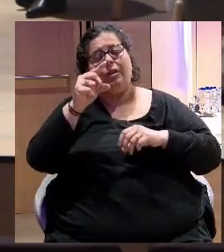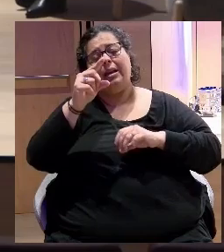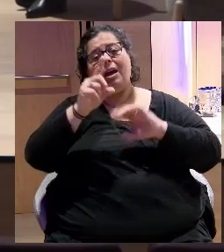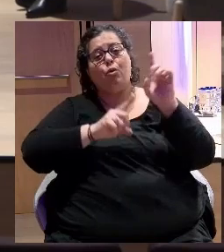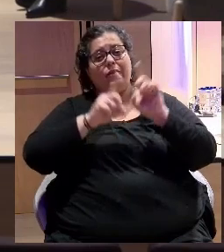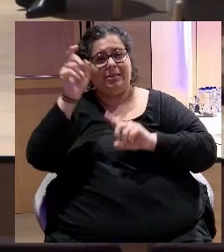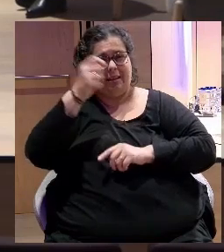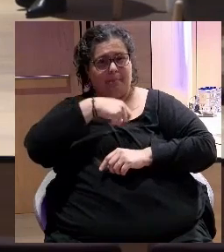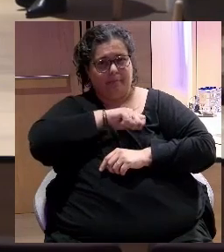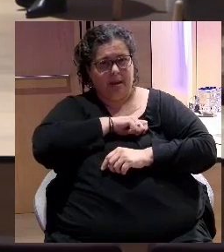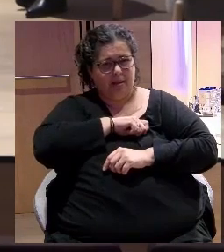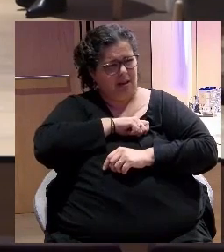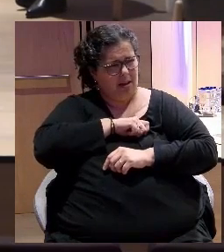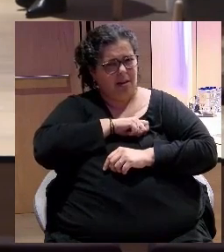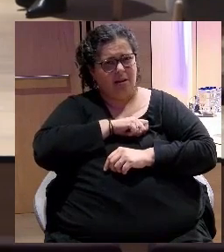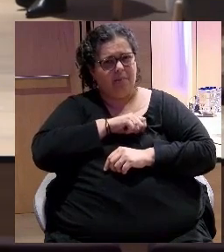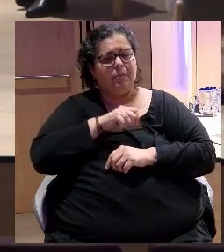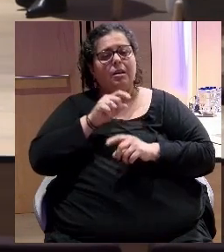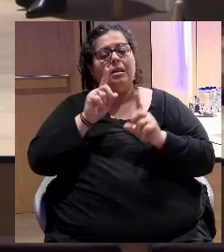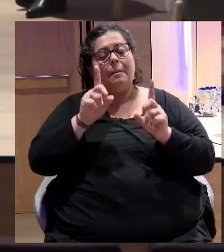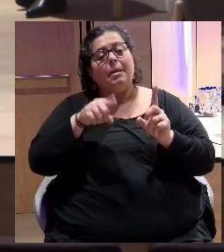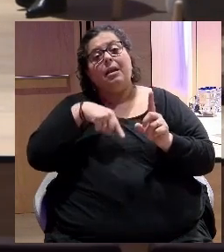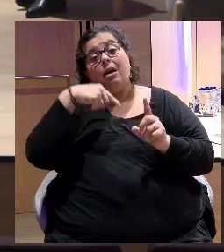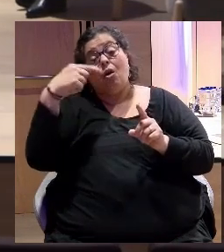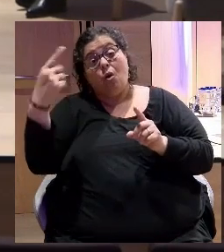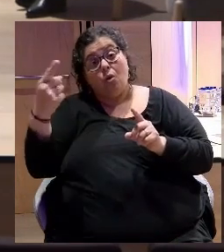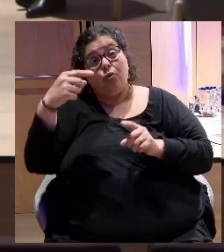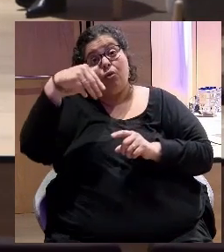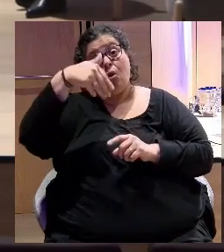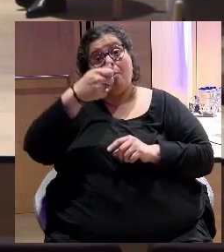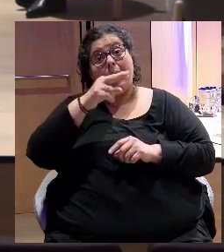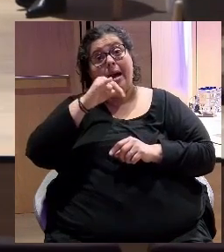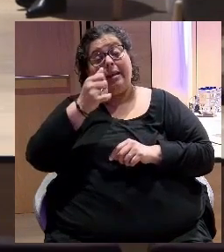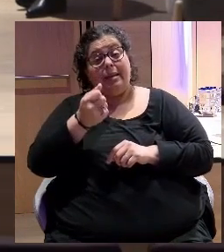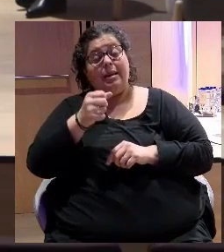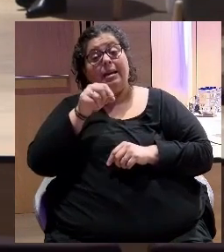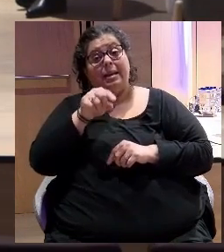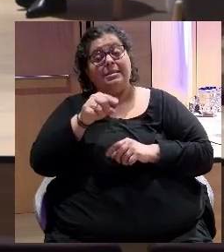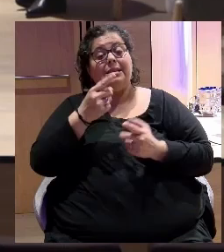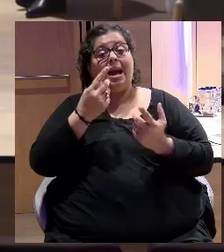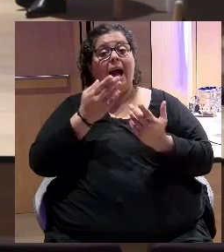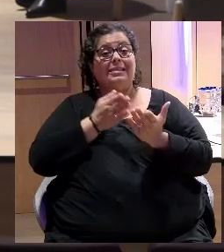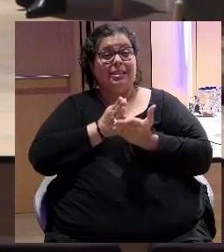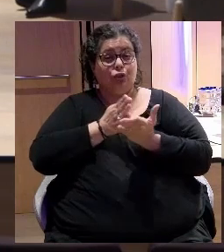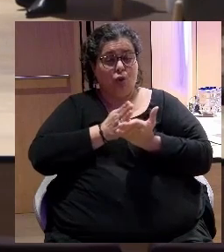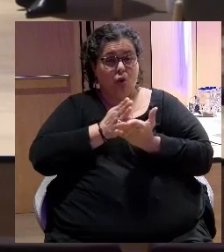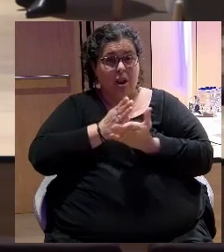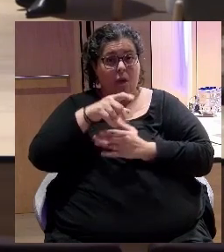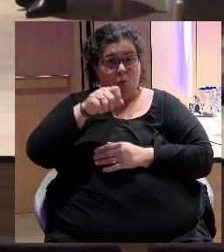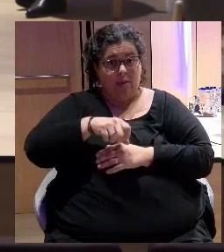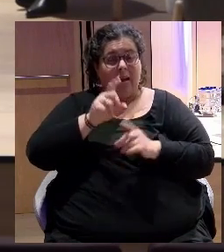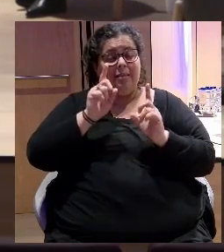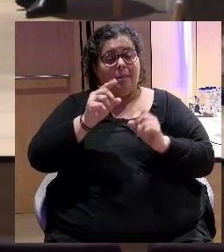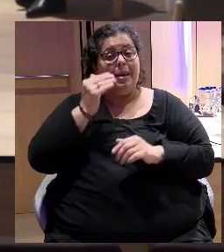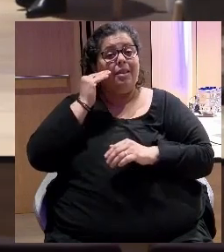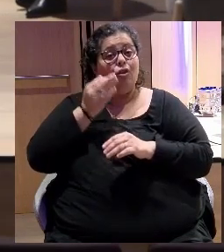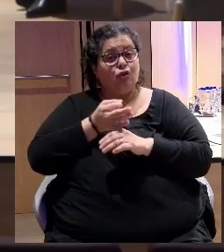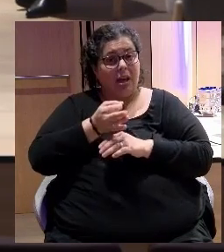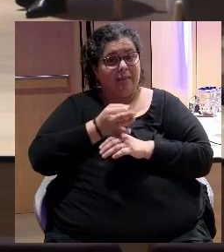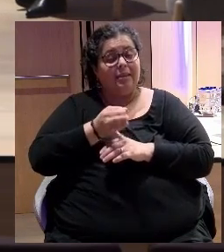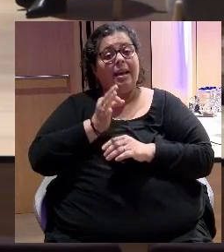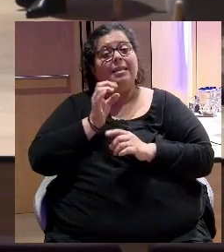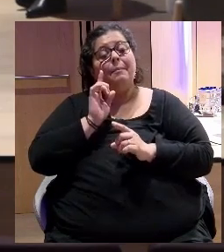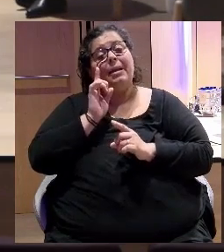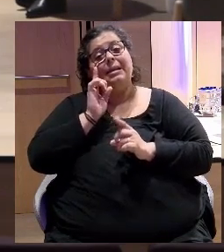Complutense. También María Lorenzo, que es asesora jurídica de la Unidad de Acceso a la Información Pública, también es docente, es doctora